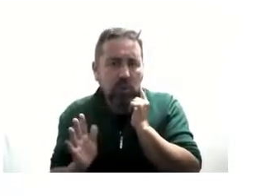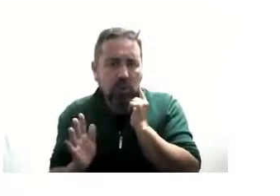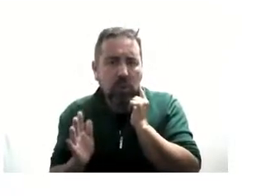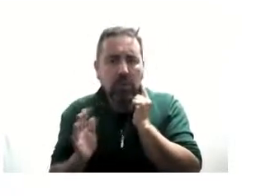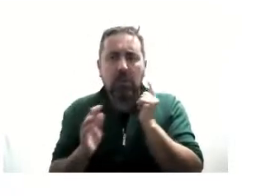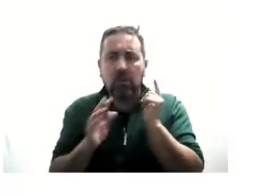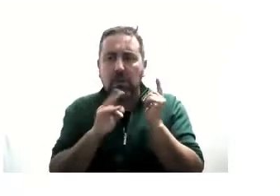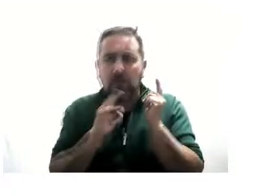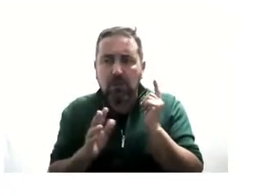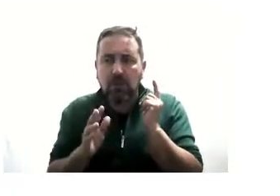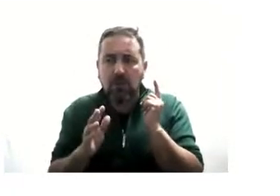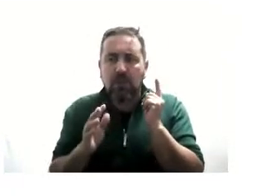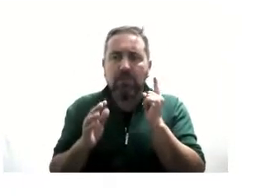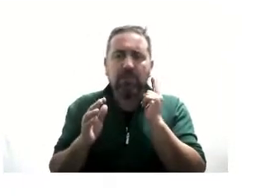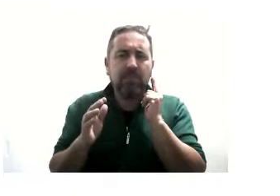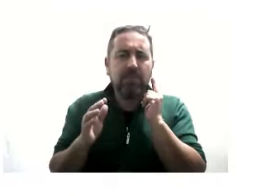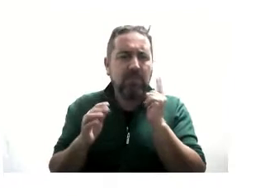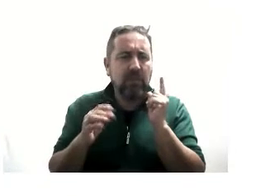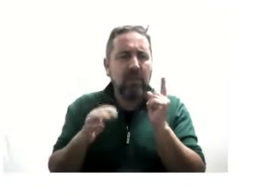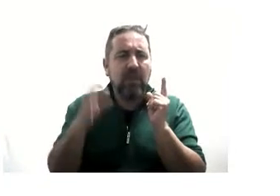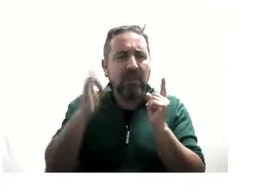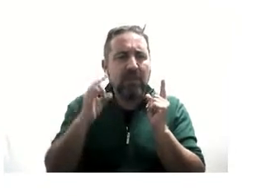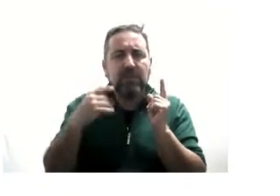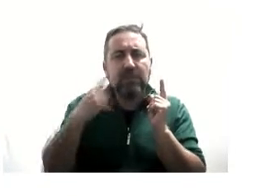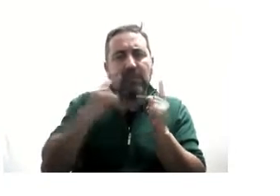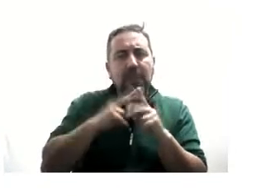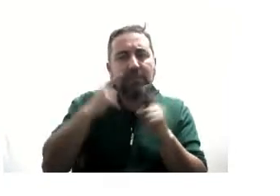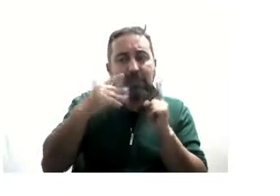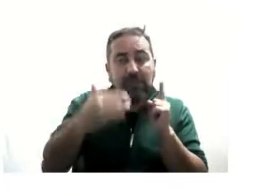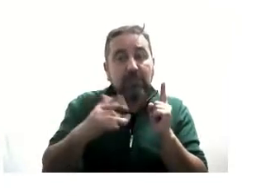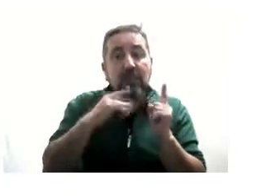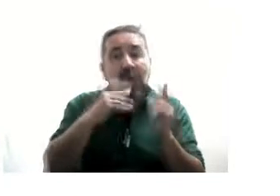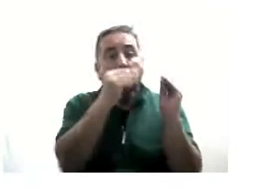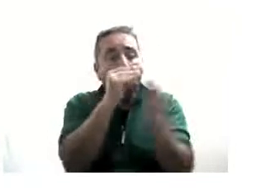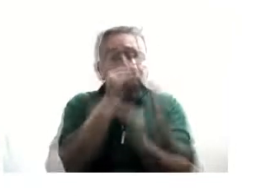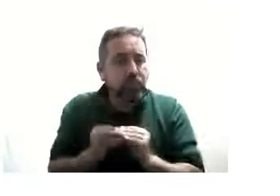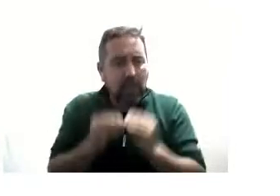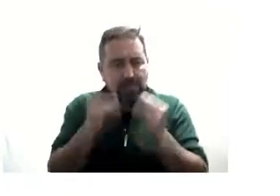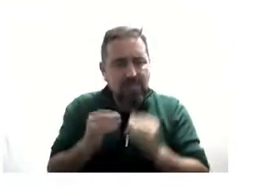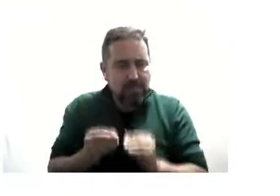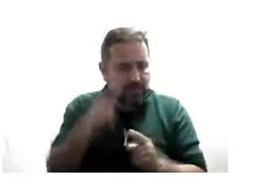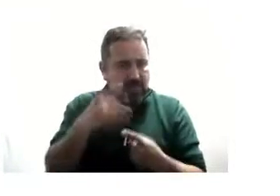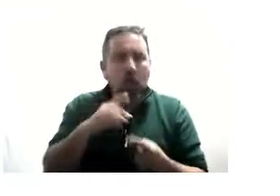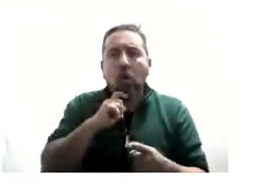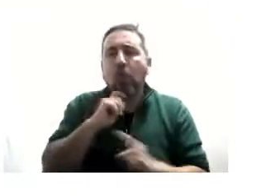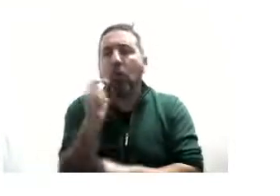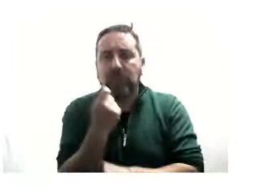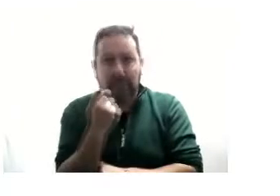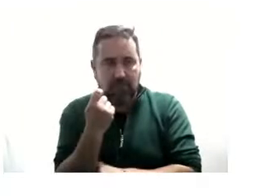resultados, siempre tenemos que ajustar muy bien las expectativas y saber muy bien qué es lo que vamos a conseguir y cómo podemos